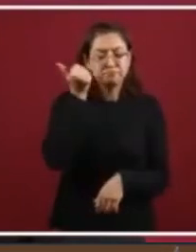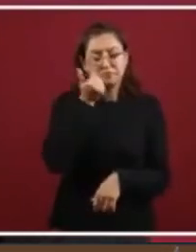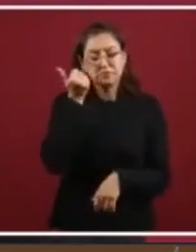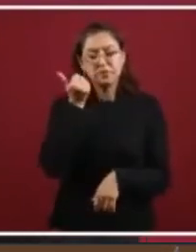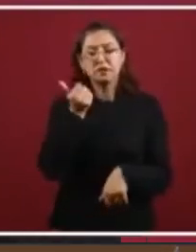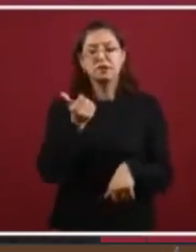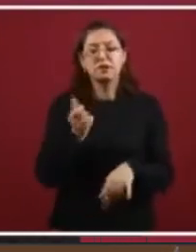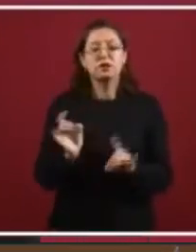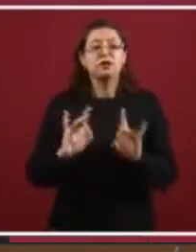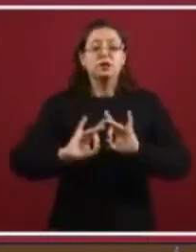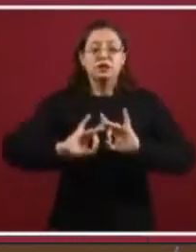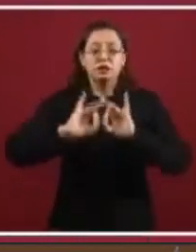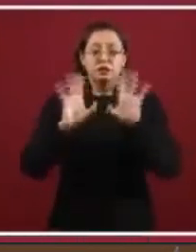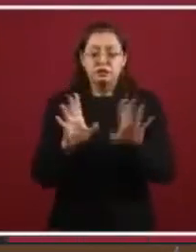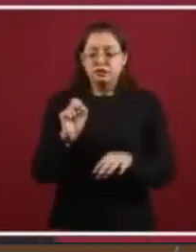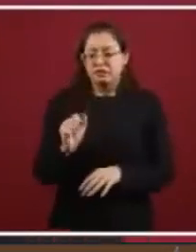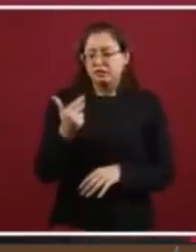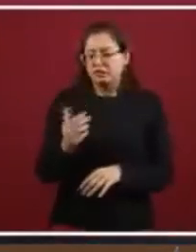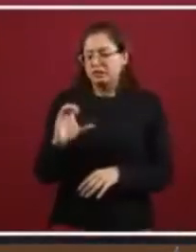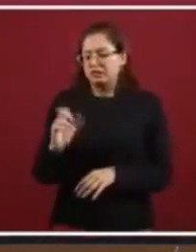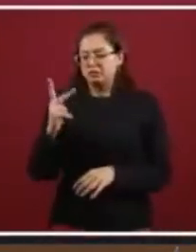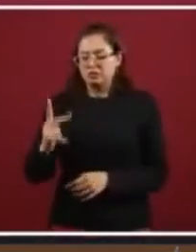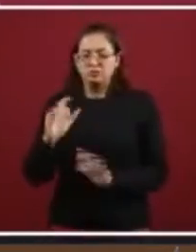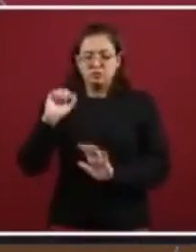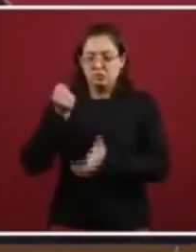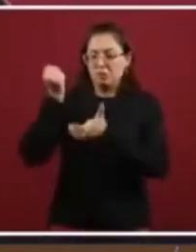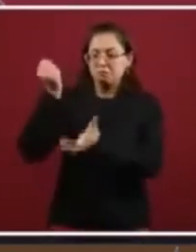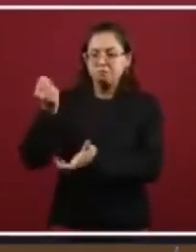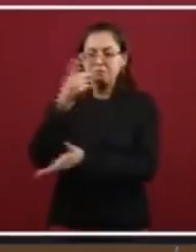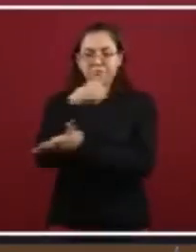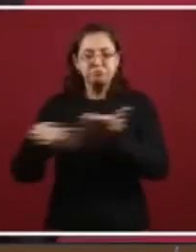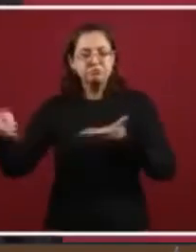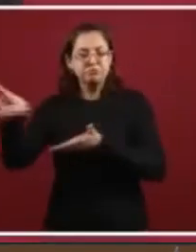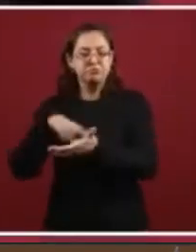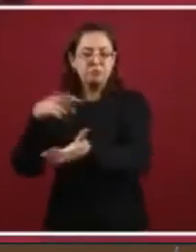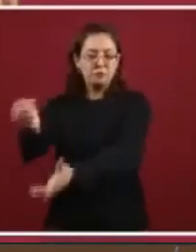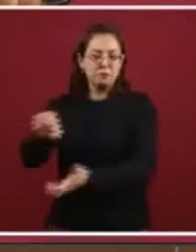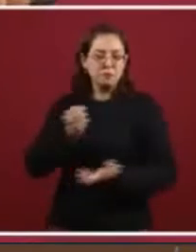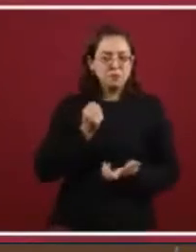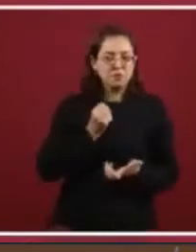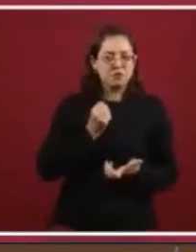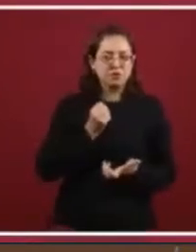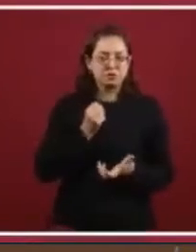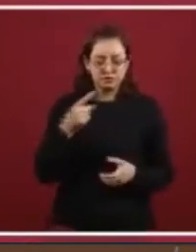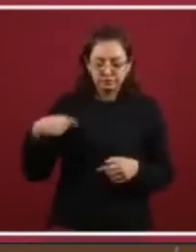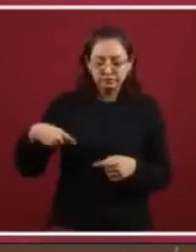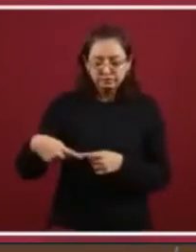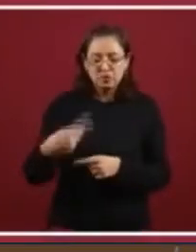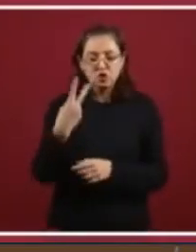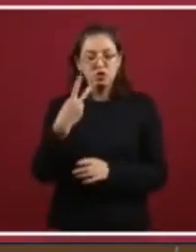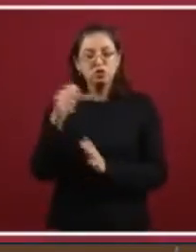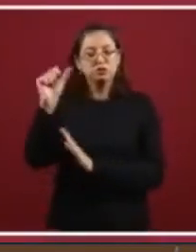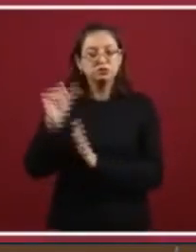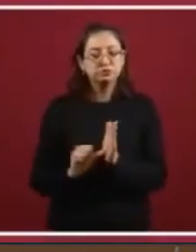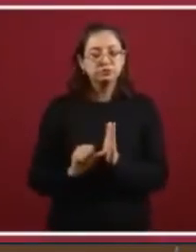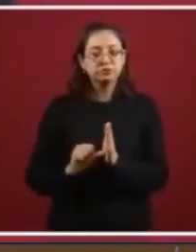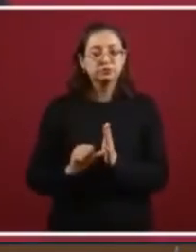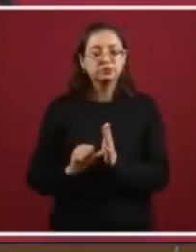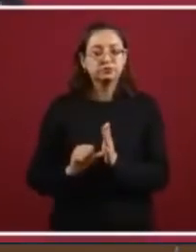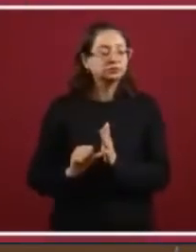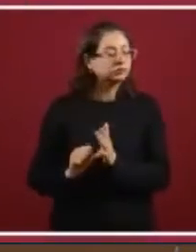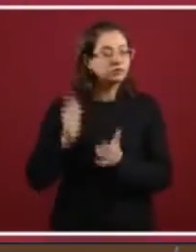de repente en hacienda se canceló la partida y este bimestre se